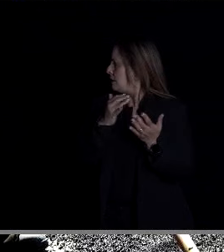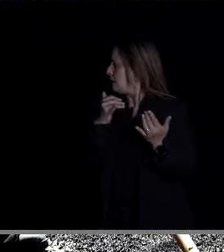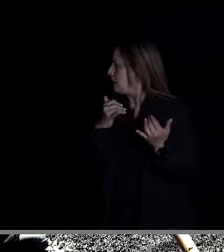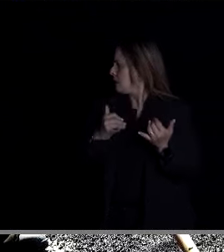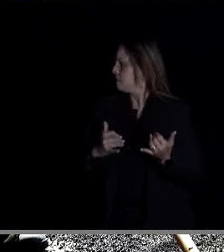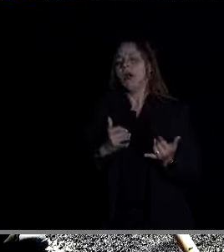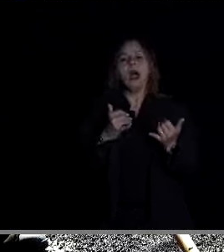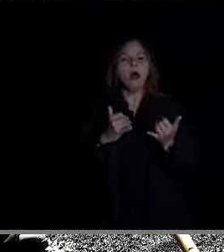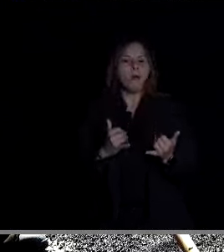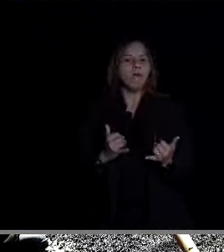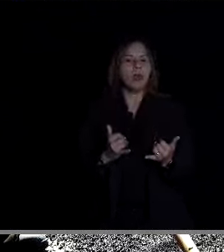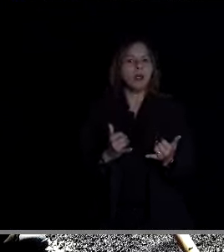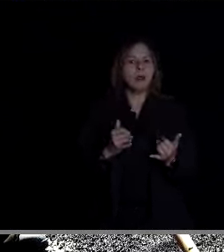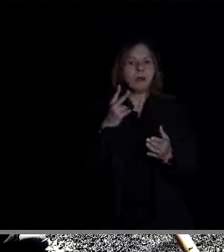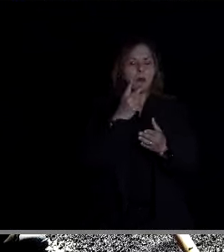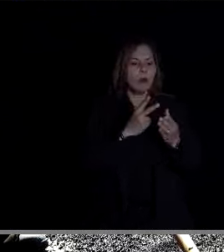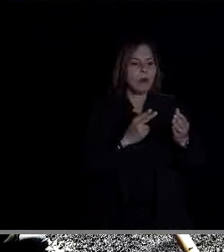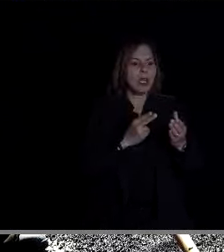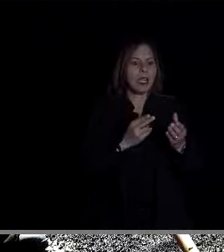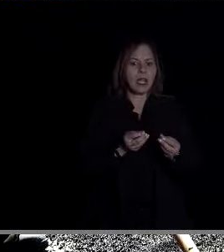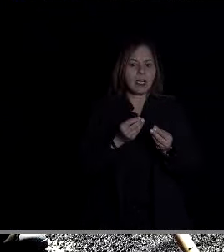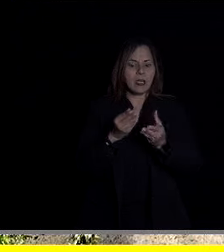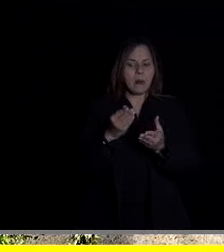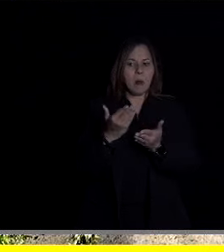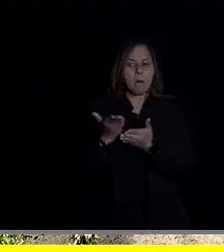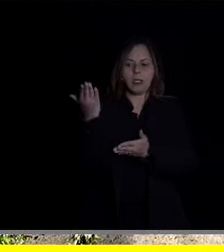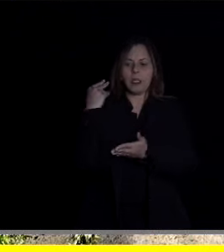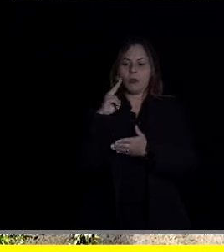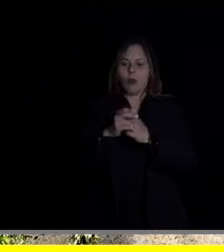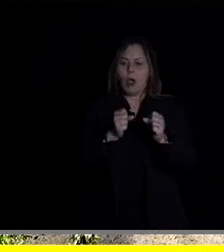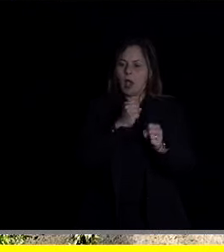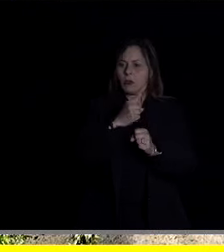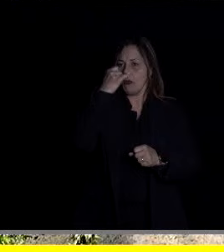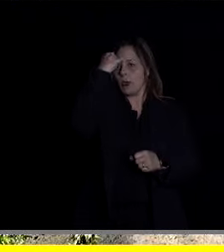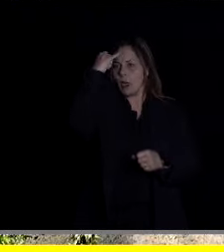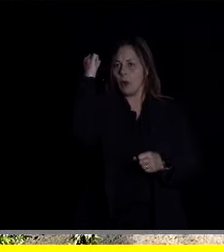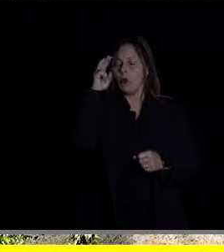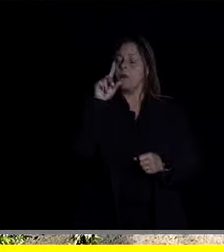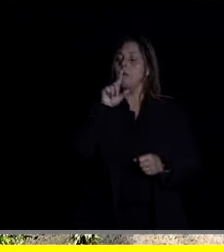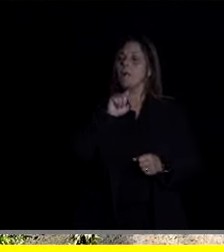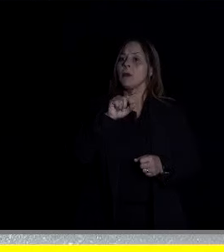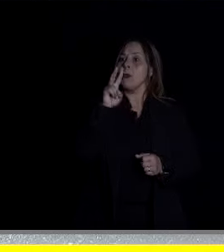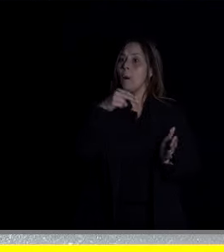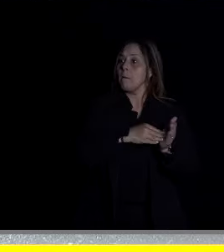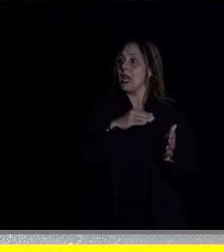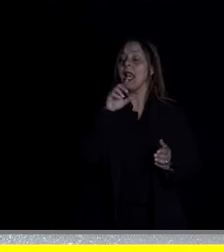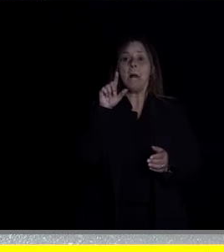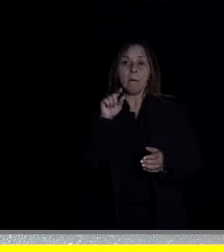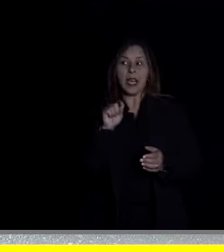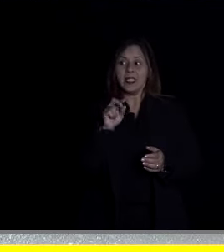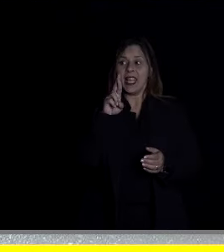fiscal. Esto duplica las inversiones de los pasados 2 años fiscales y desde julio del 2020 el dinero destinado para proyectos